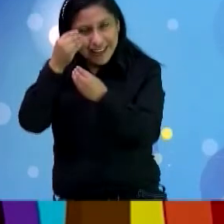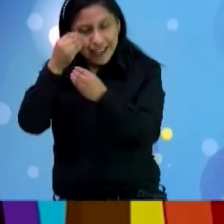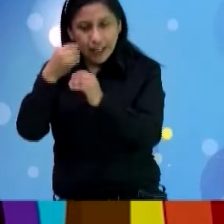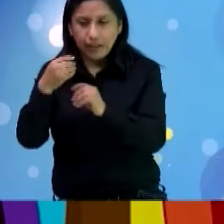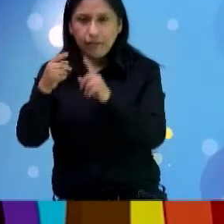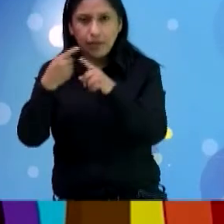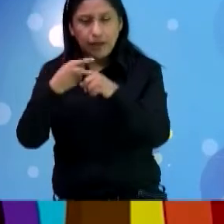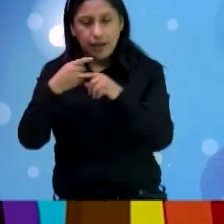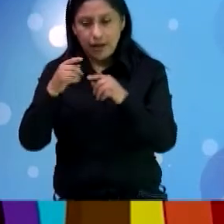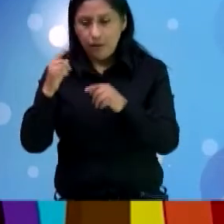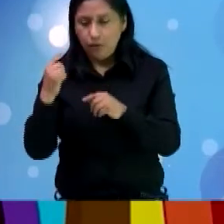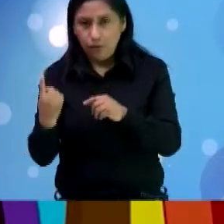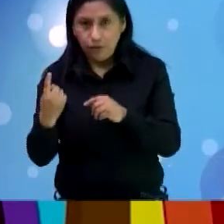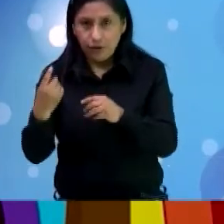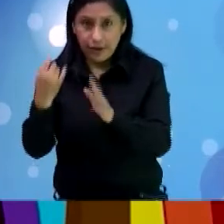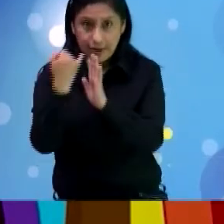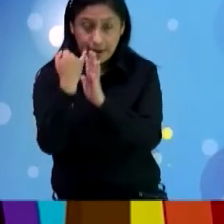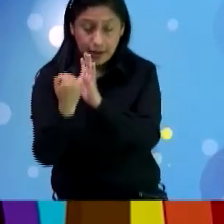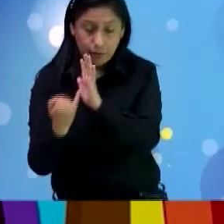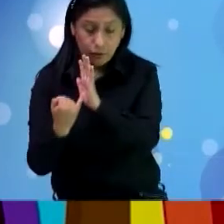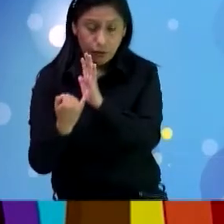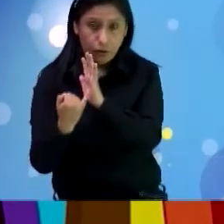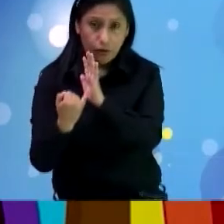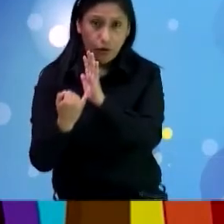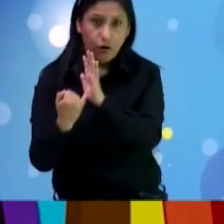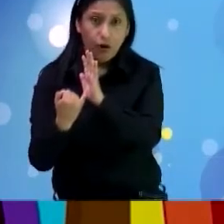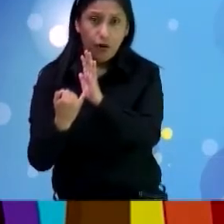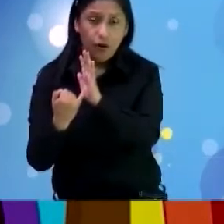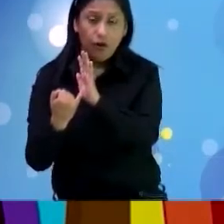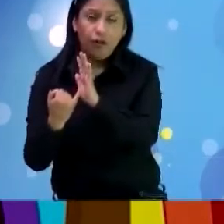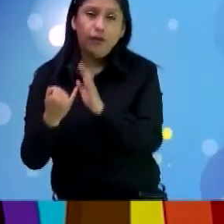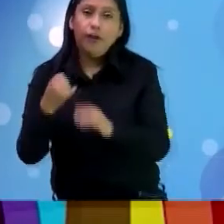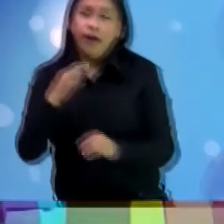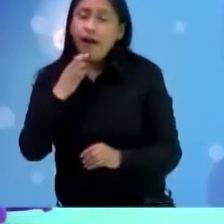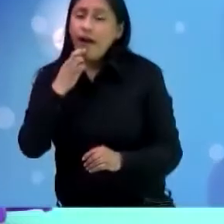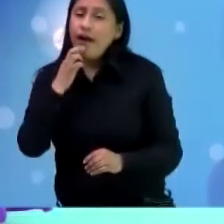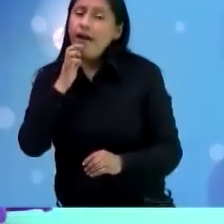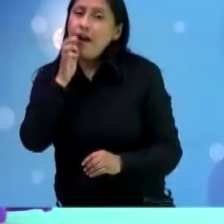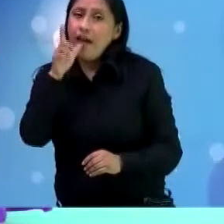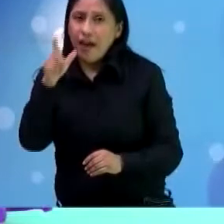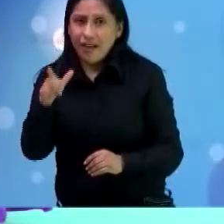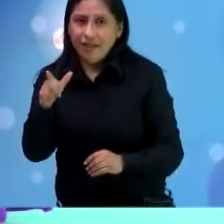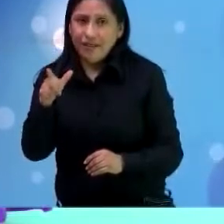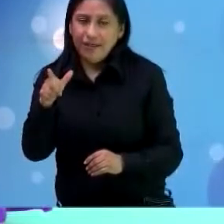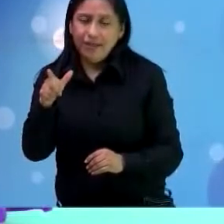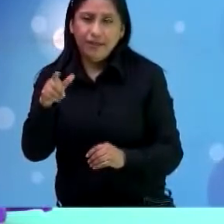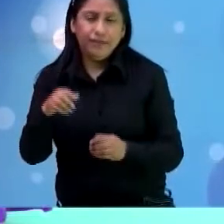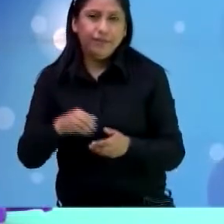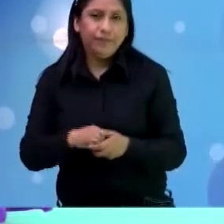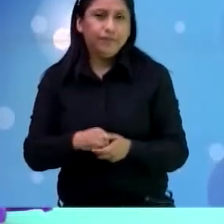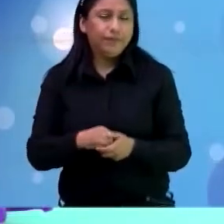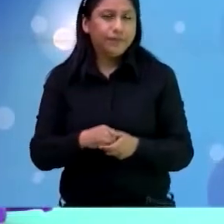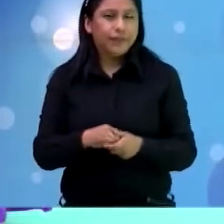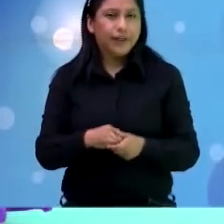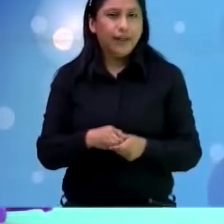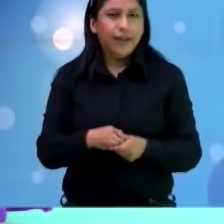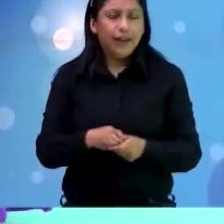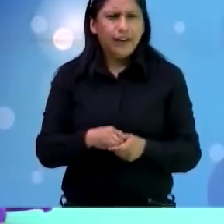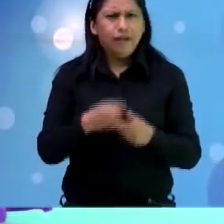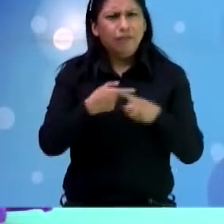dibujos reales y los dibujos que son ficticios. Pero quiero